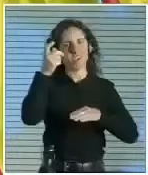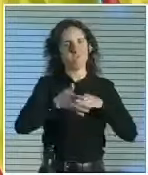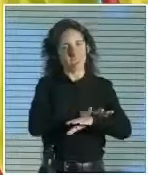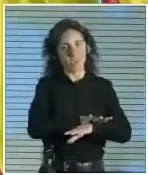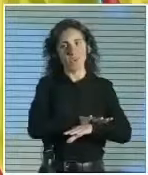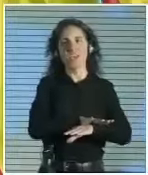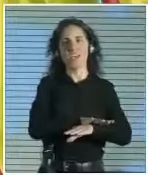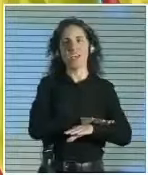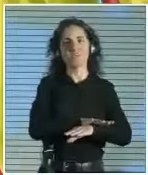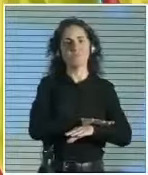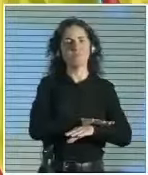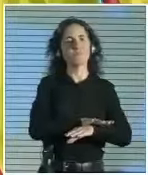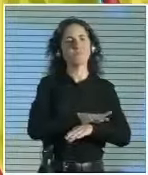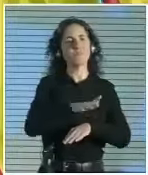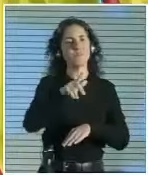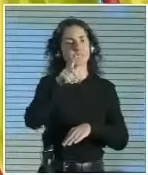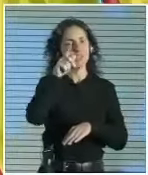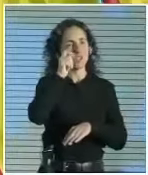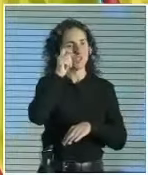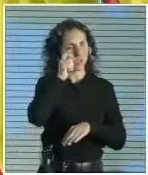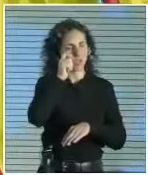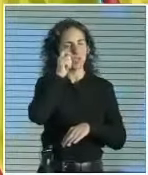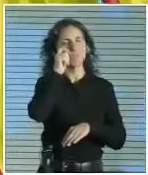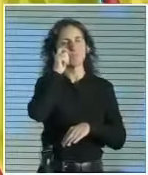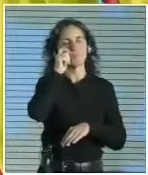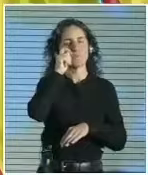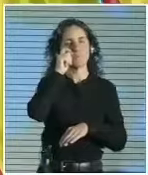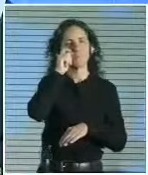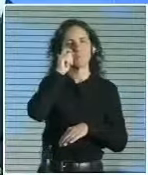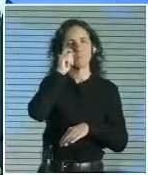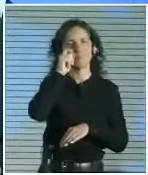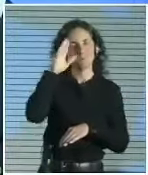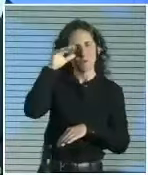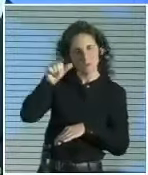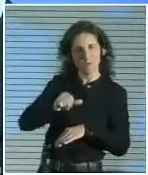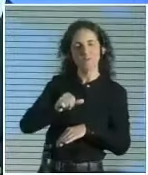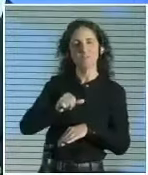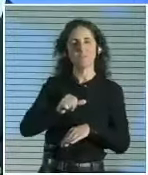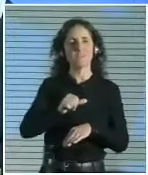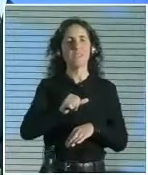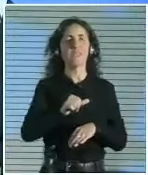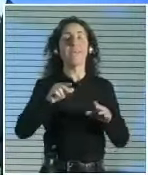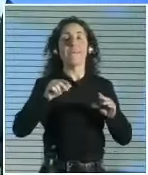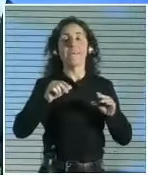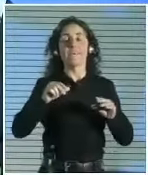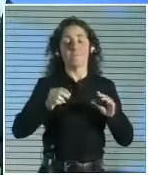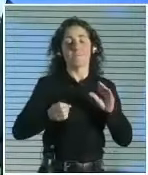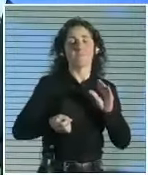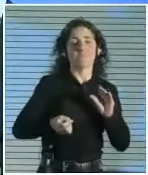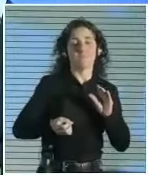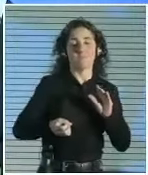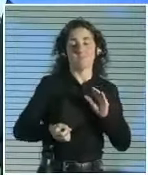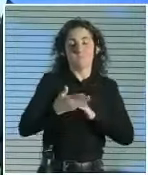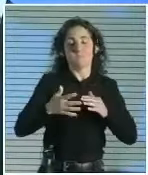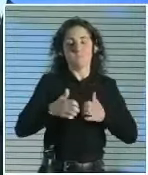al Mallorca Tourism Observatory, establecido en asociación con UNWTO, la Agencia de Naciones